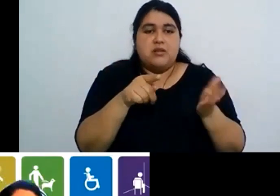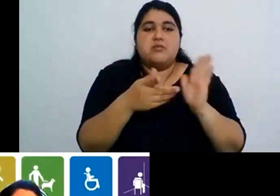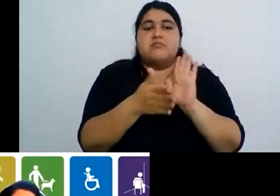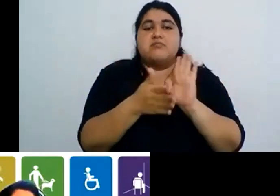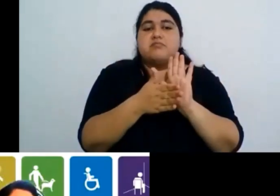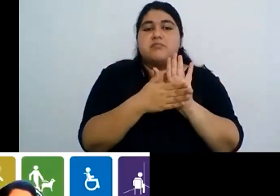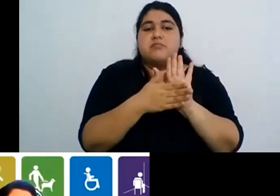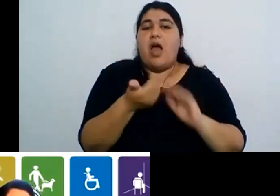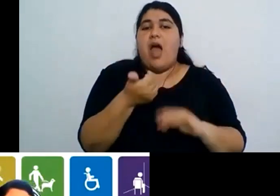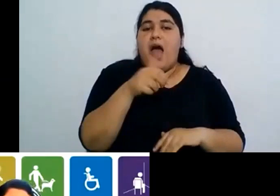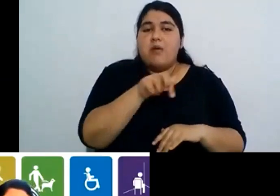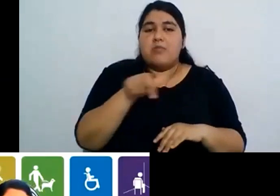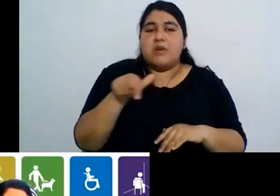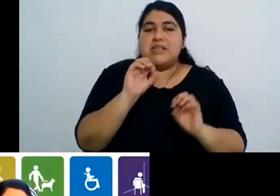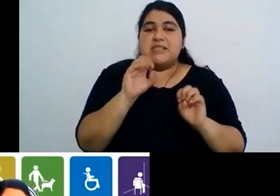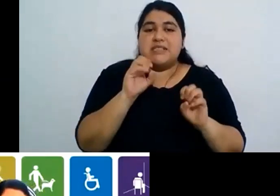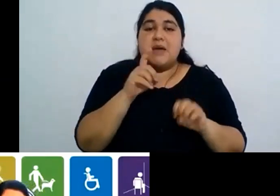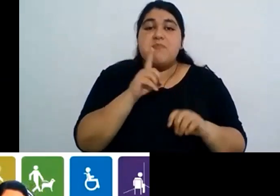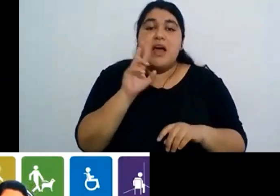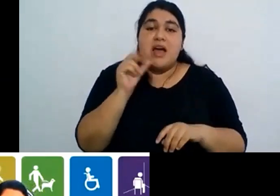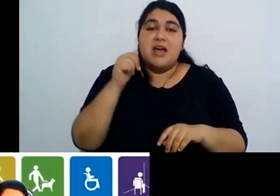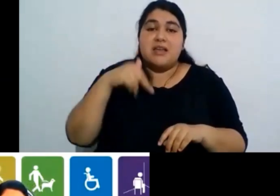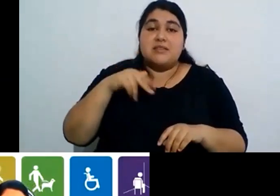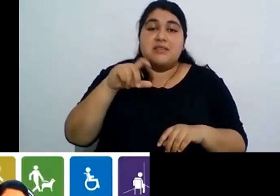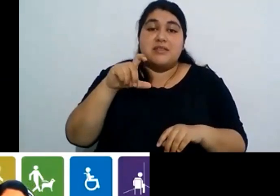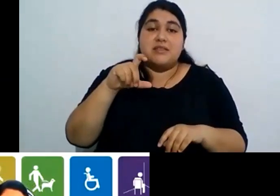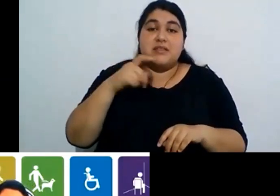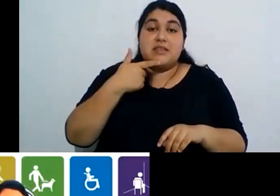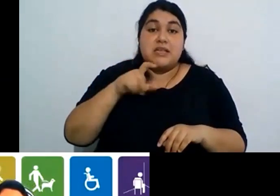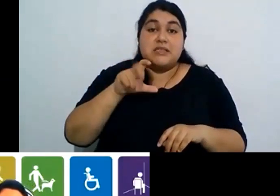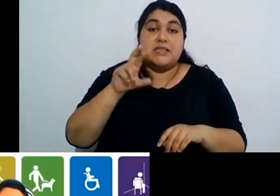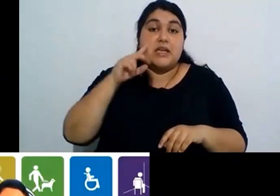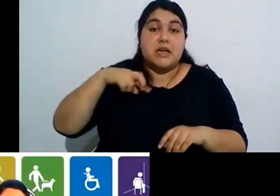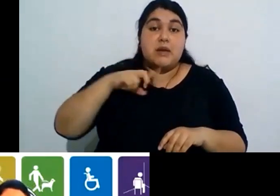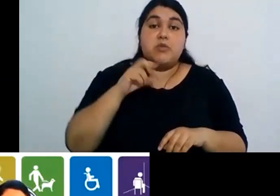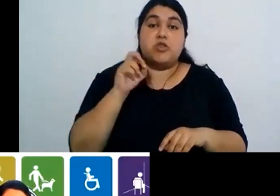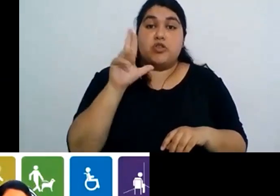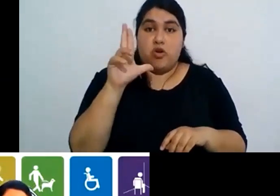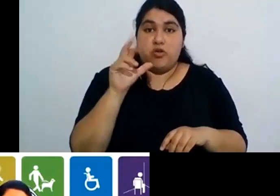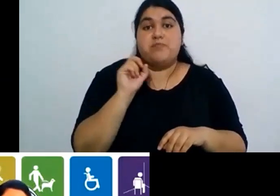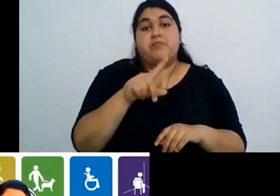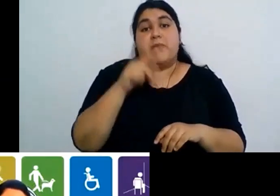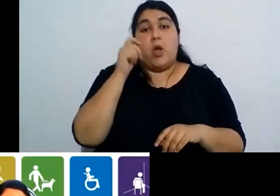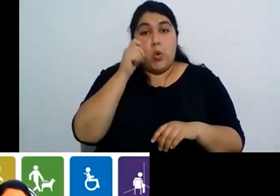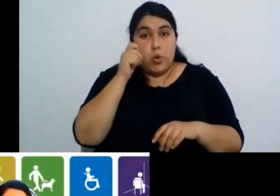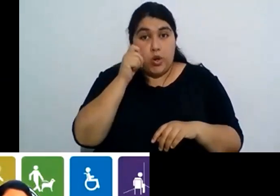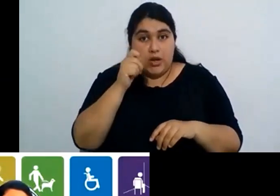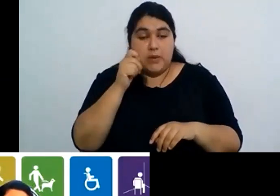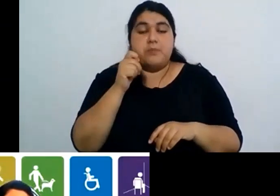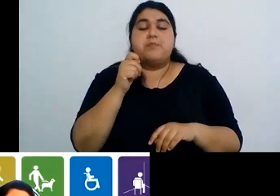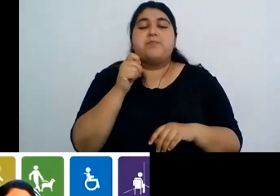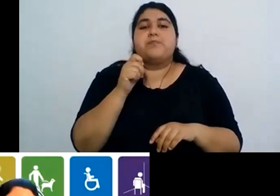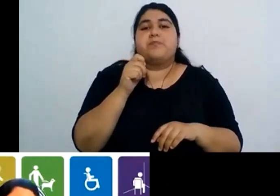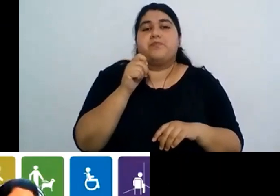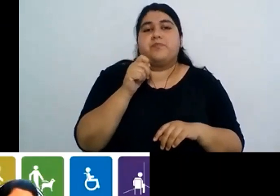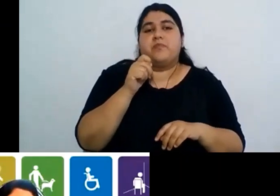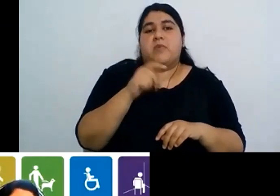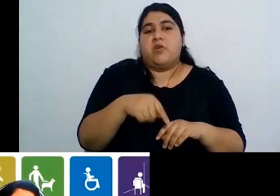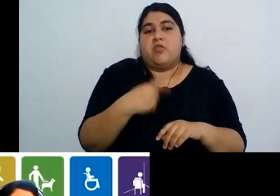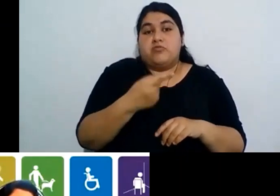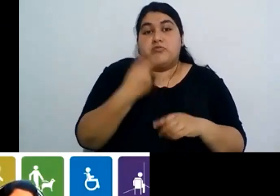una aplicación que se llama el transcriptor de Google, y si lo acercamos